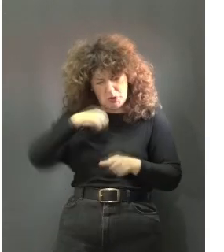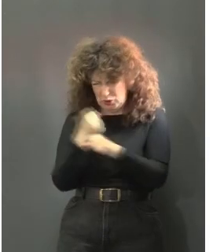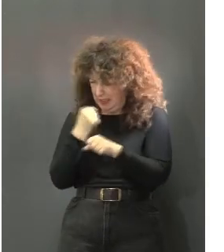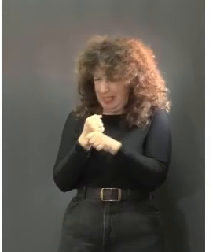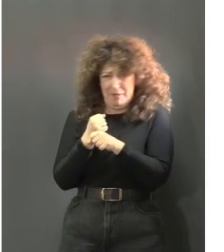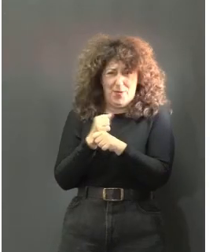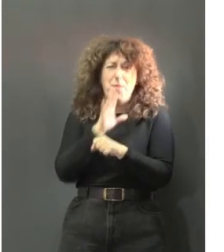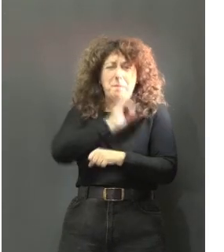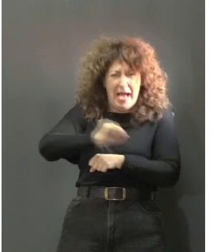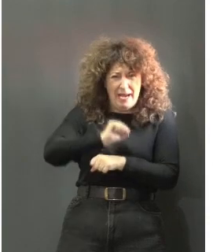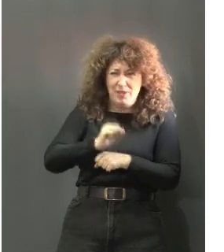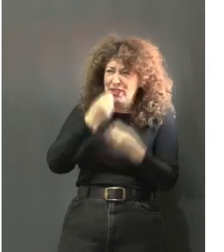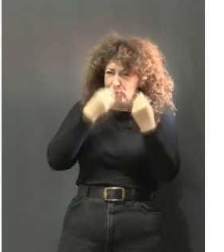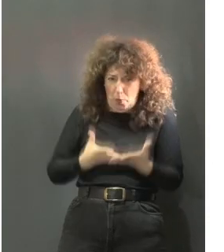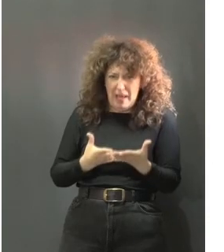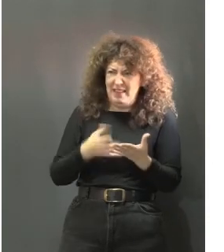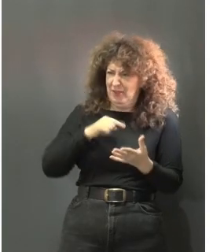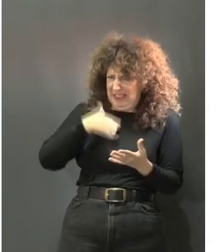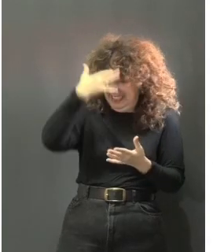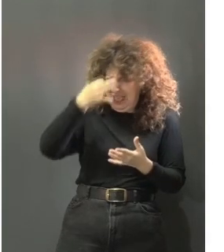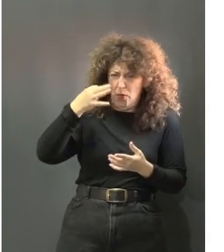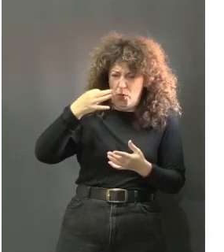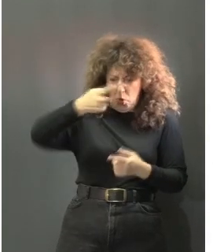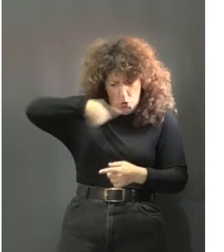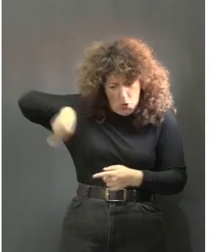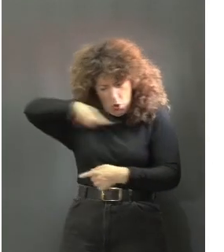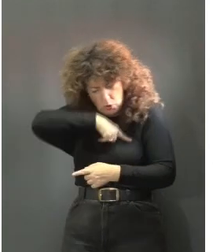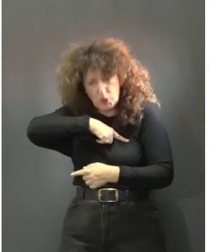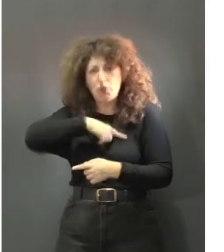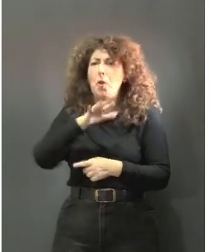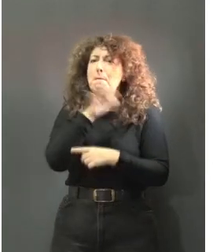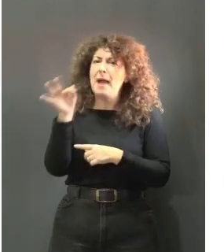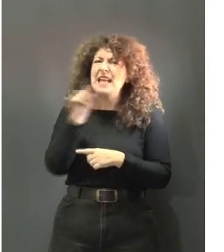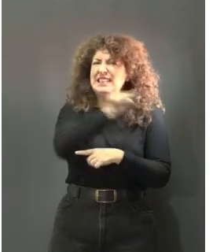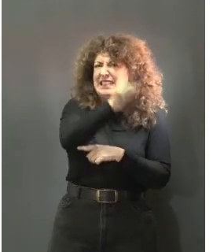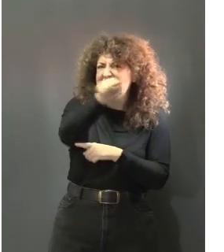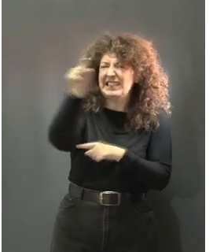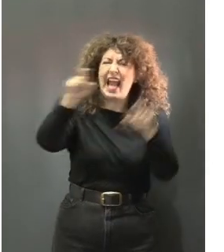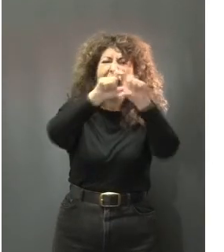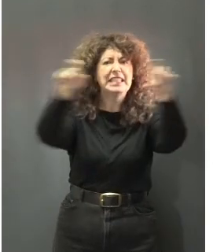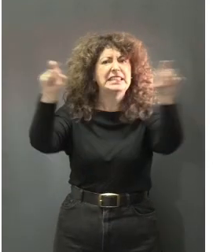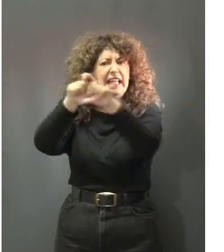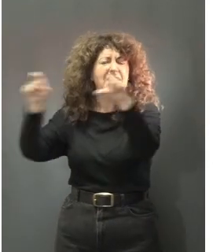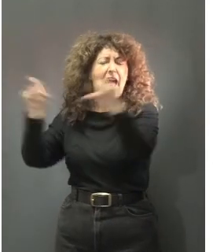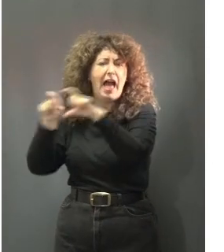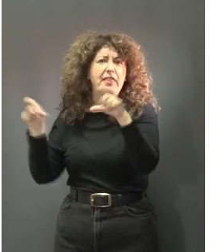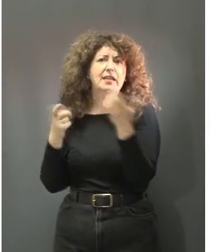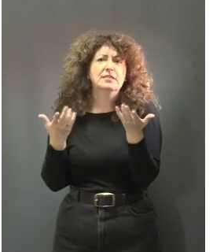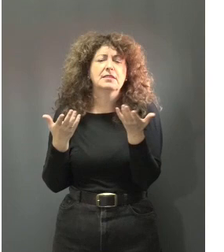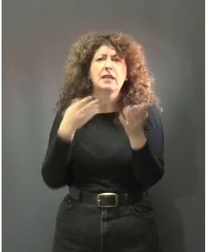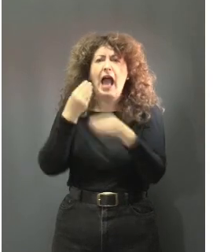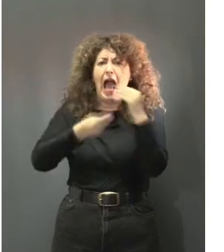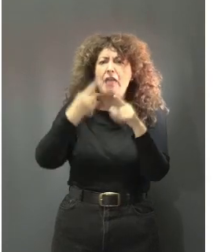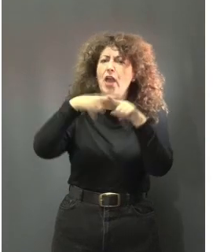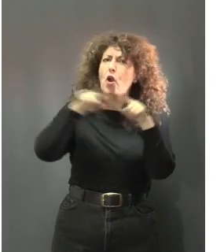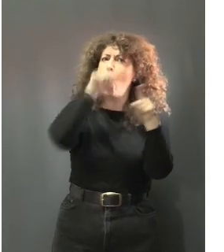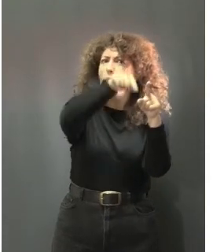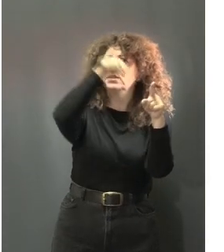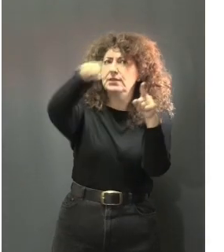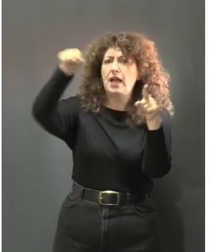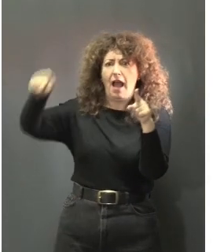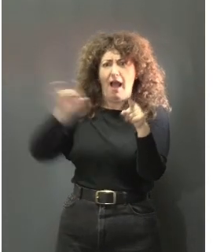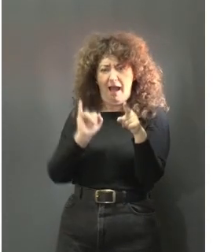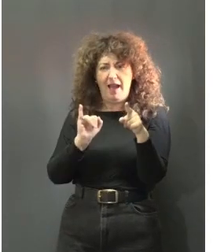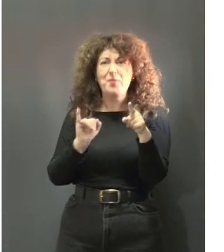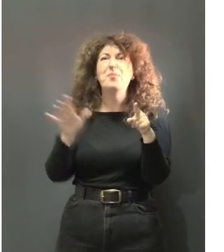seguro, pero no solamente nosotros, todas las entidades que están haciendo cosas, porque